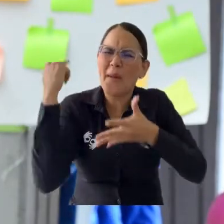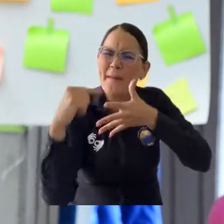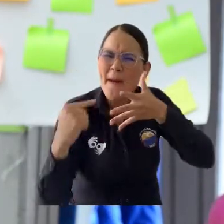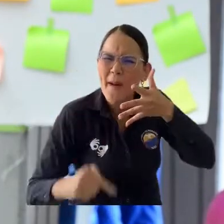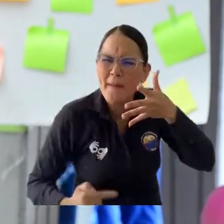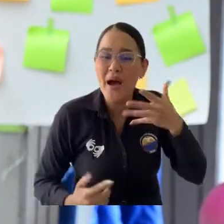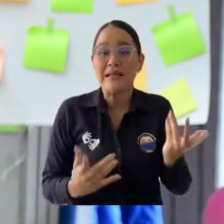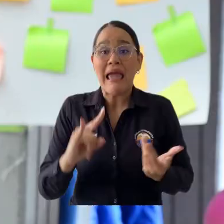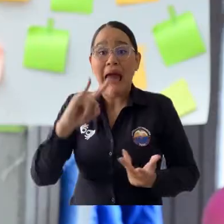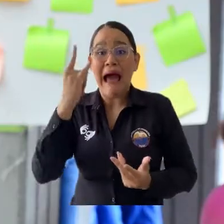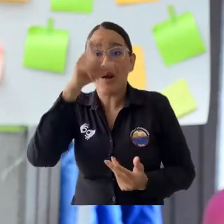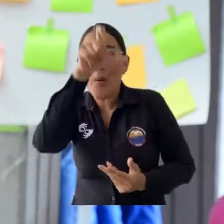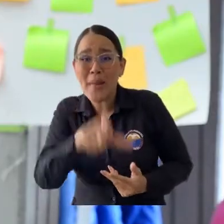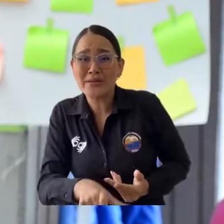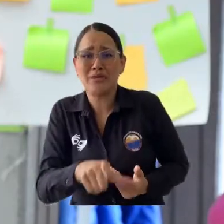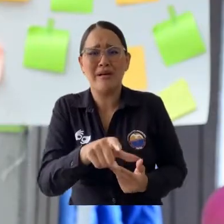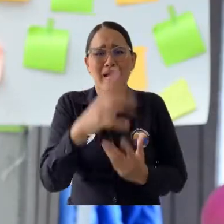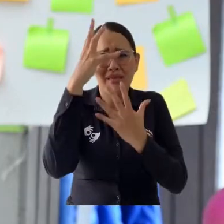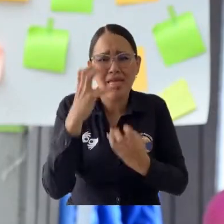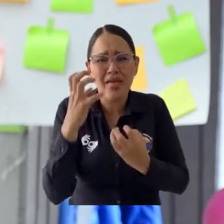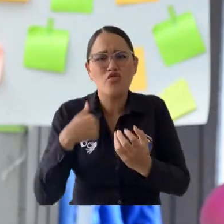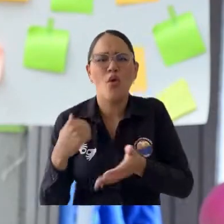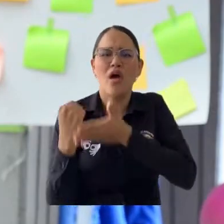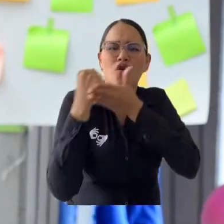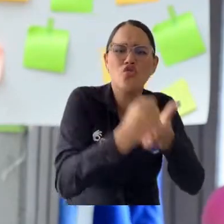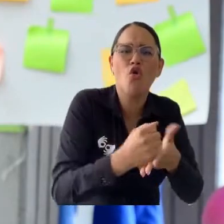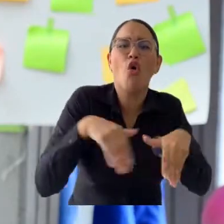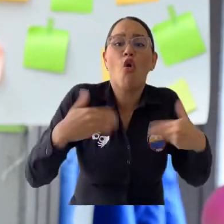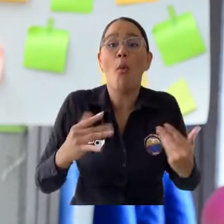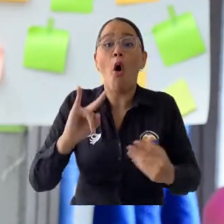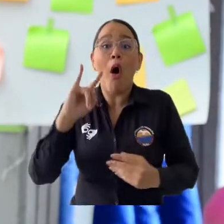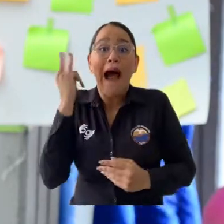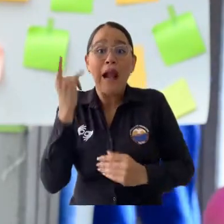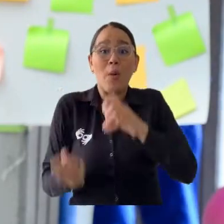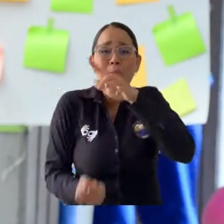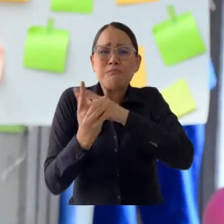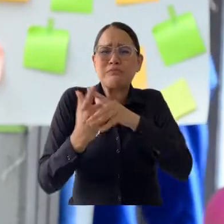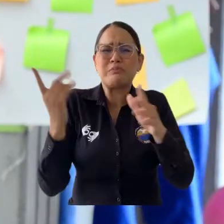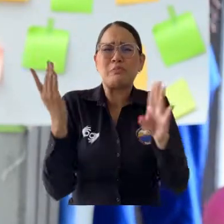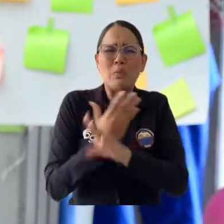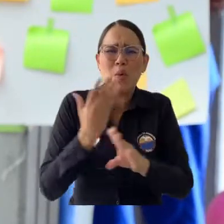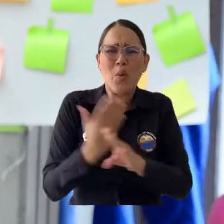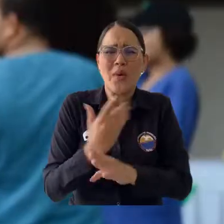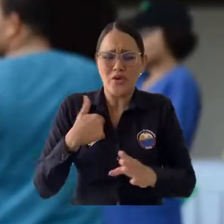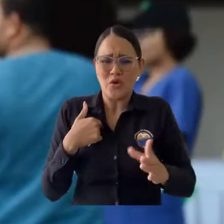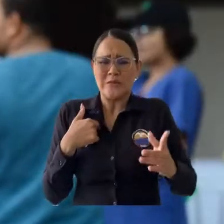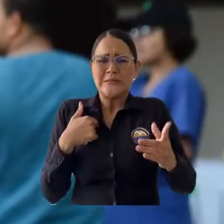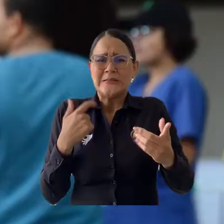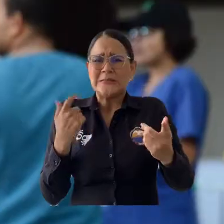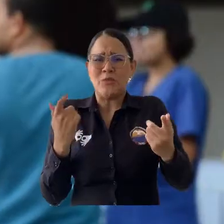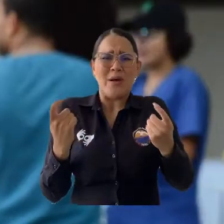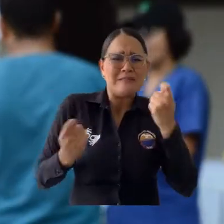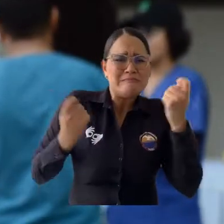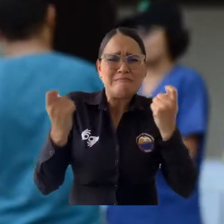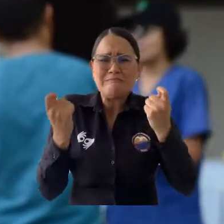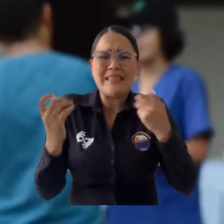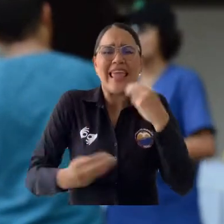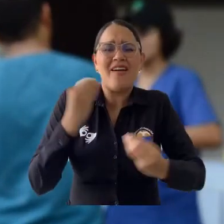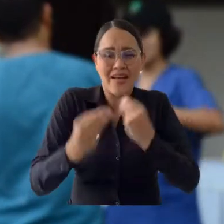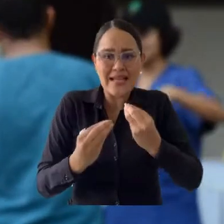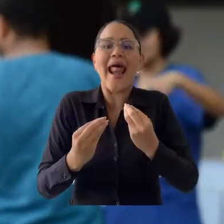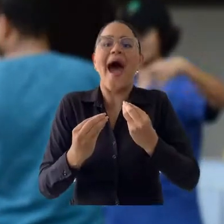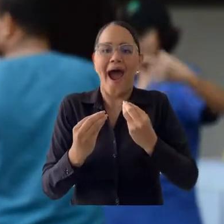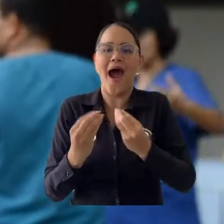personas que sufren de depresión? ¿Y cuáles son las estrategias de afrontamiento para este problema de salud mental? El poder reconocer nuestras